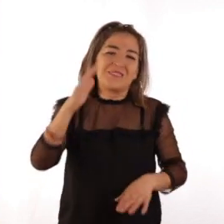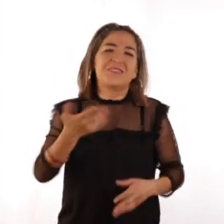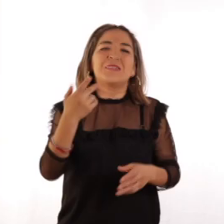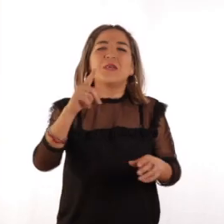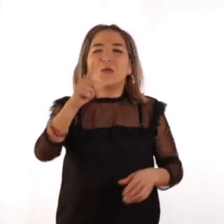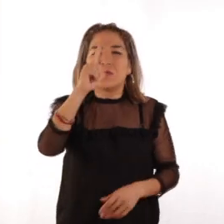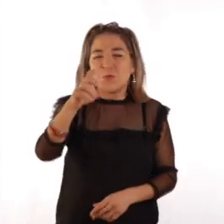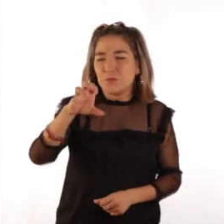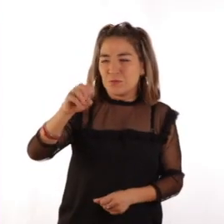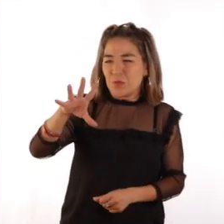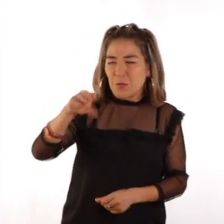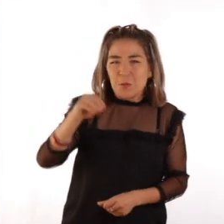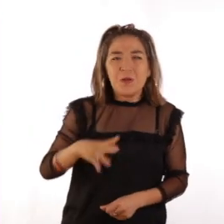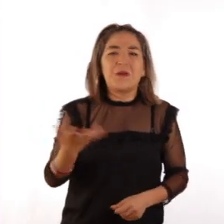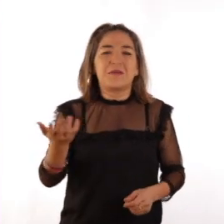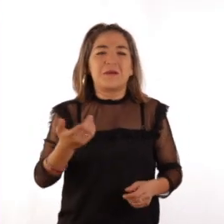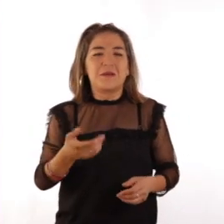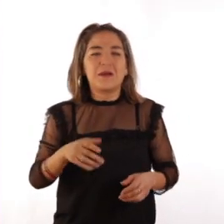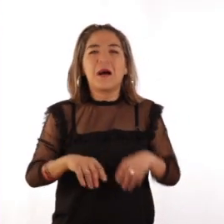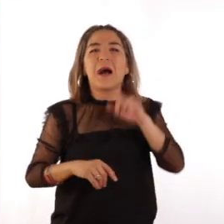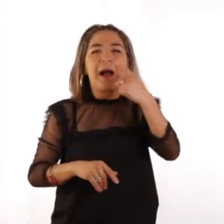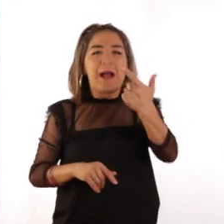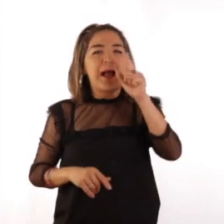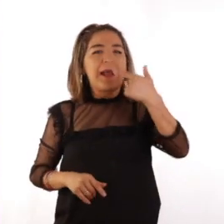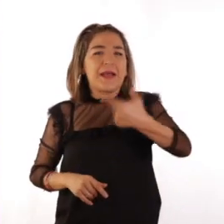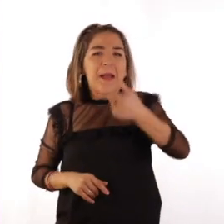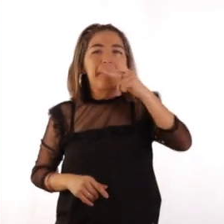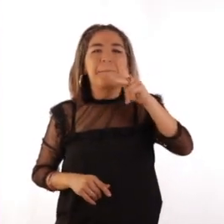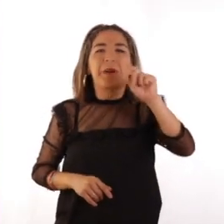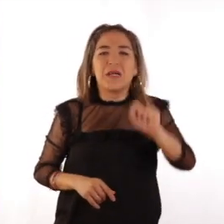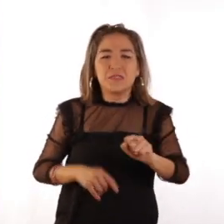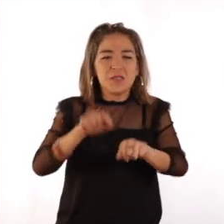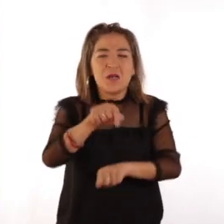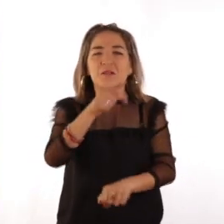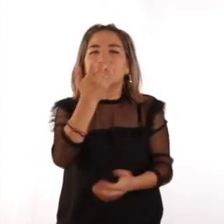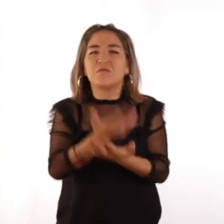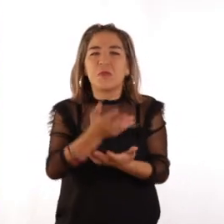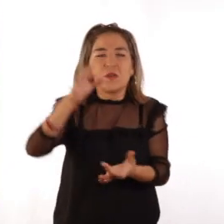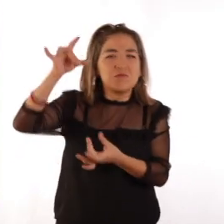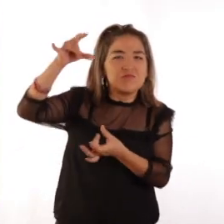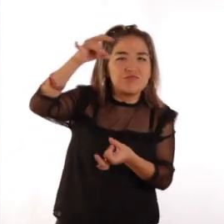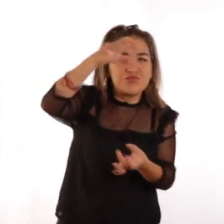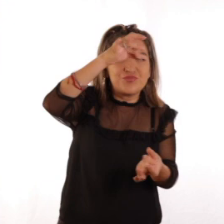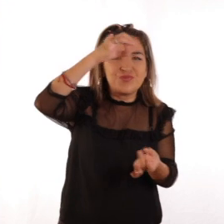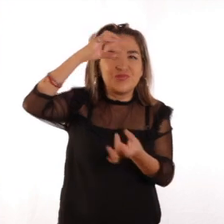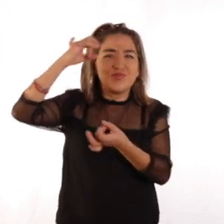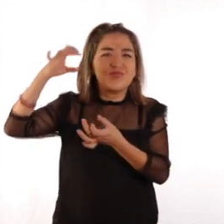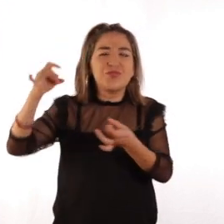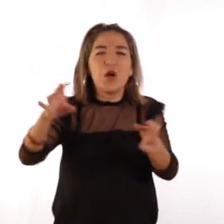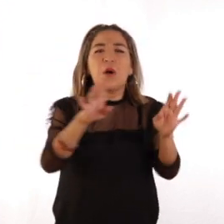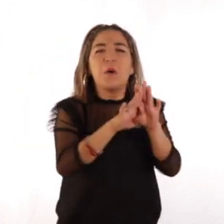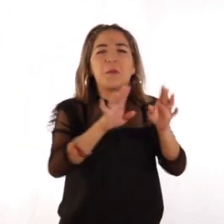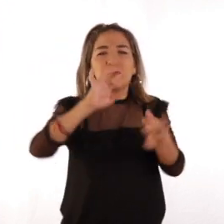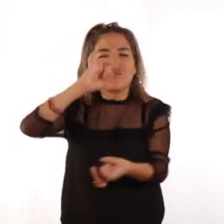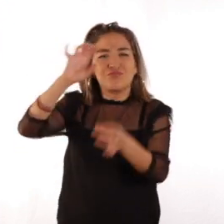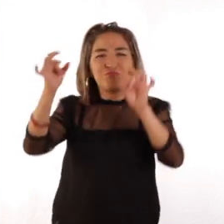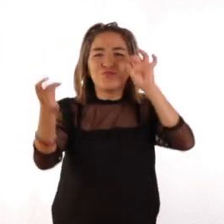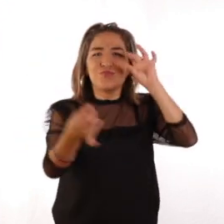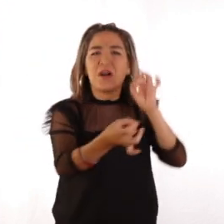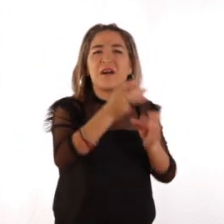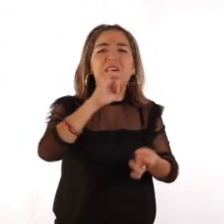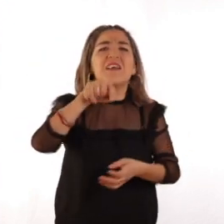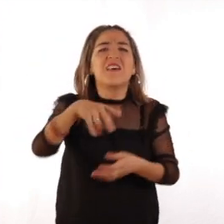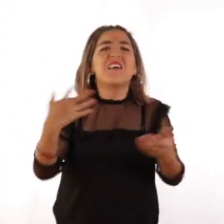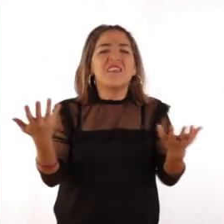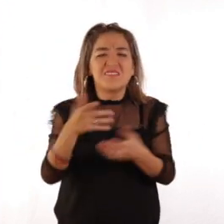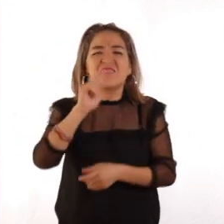métodos basados en rayos láser, posicionadores GPS que por medio de una red de satélites permiten ubicar